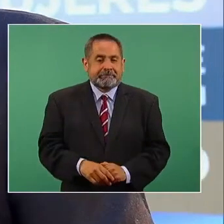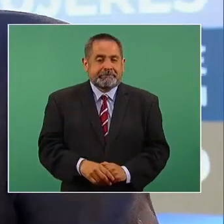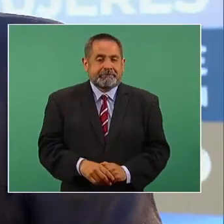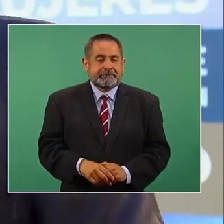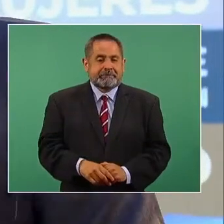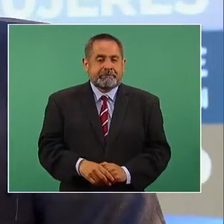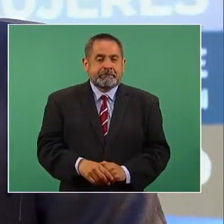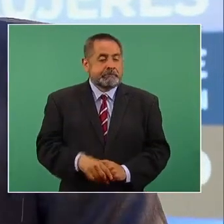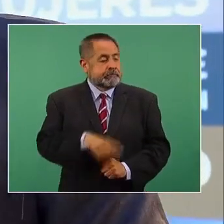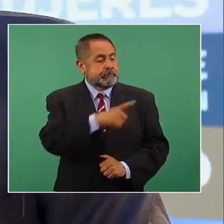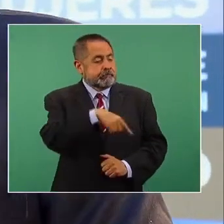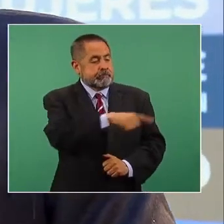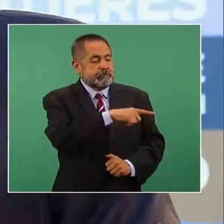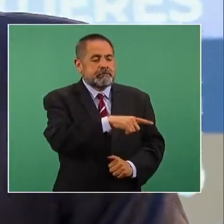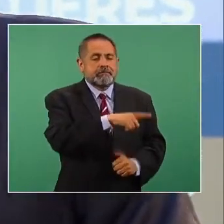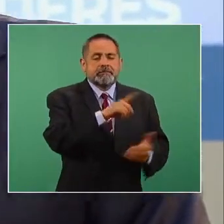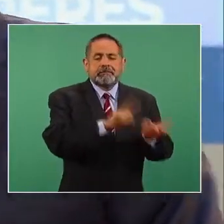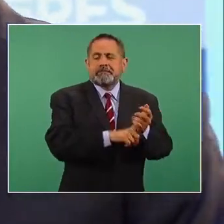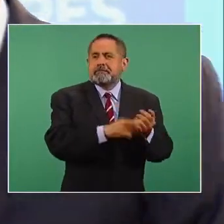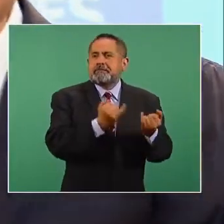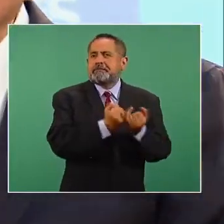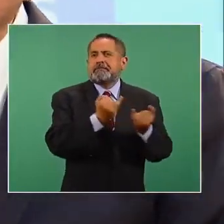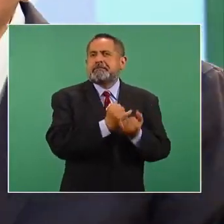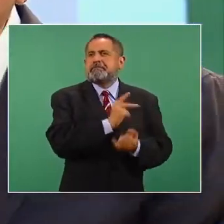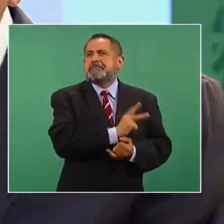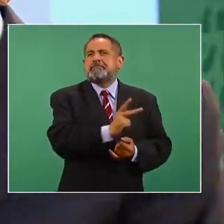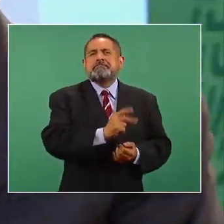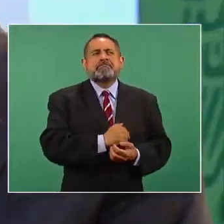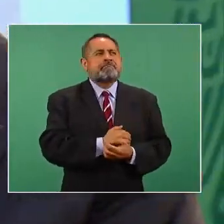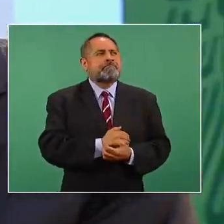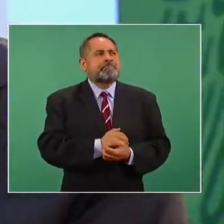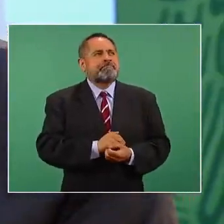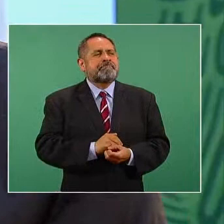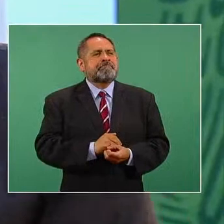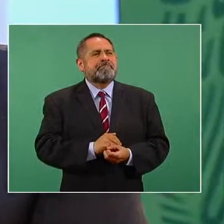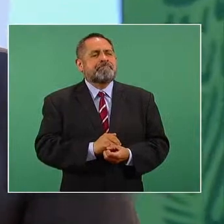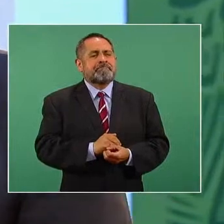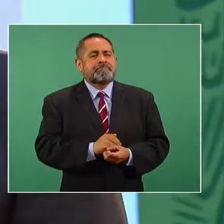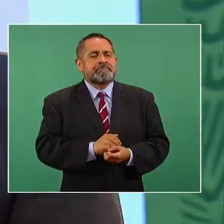El conservadurismo es sinónimo de